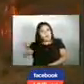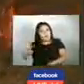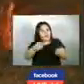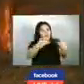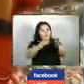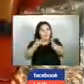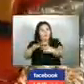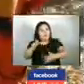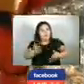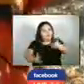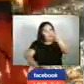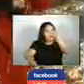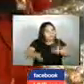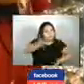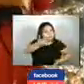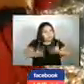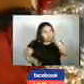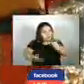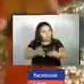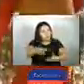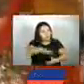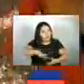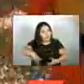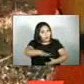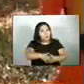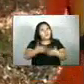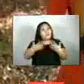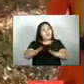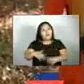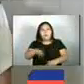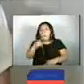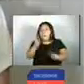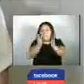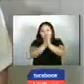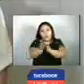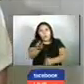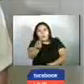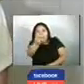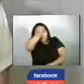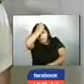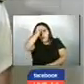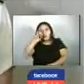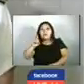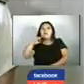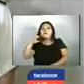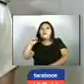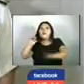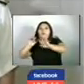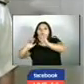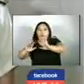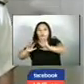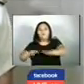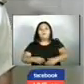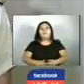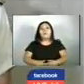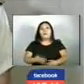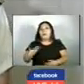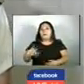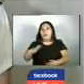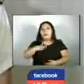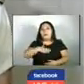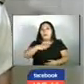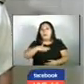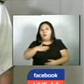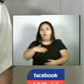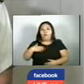incendios, de los cuales, de ellos 108, corrijo, de ellos en 11 hemos empleado los medios